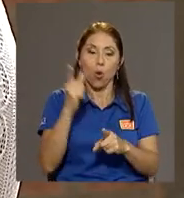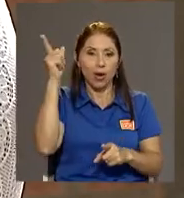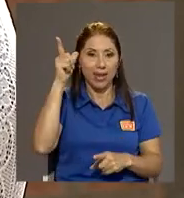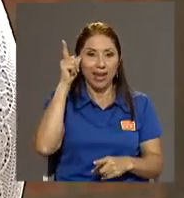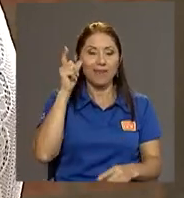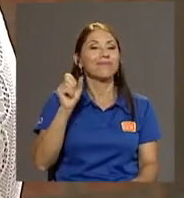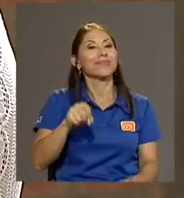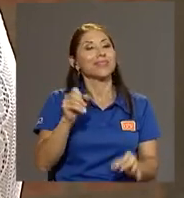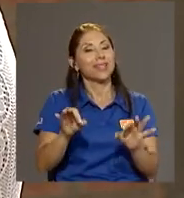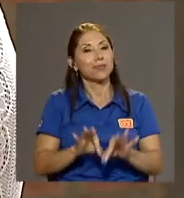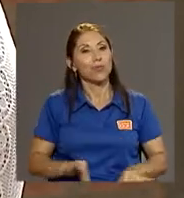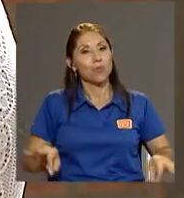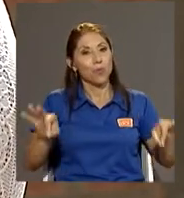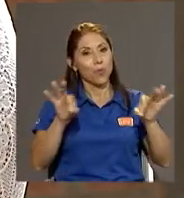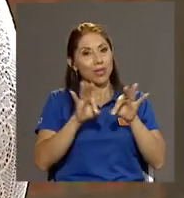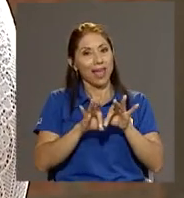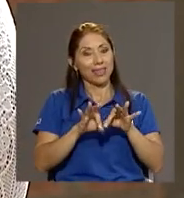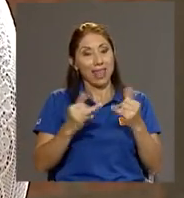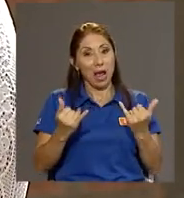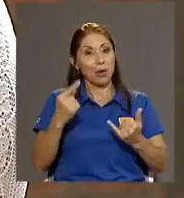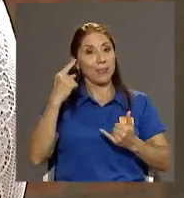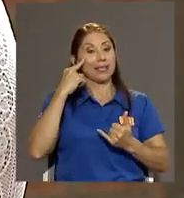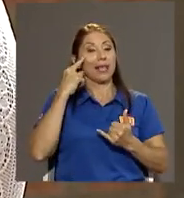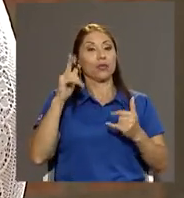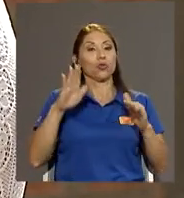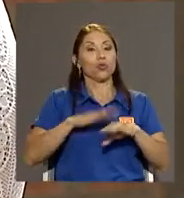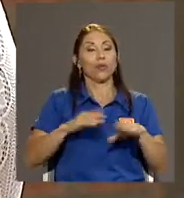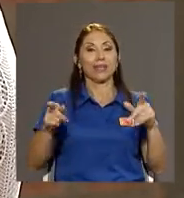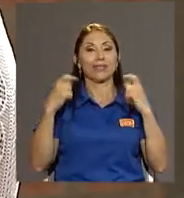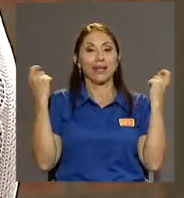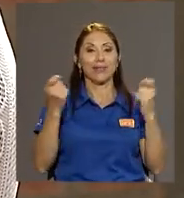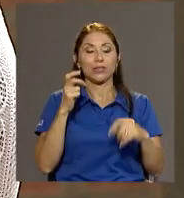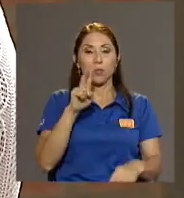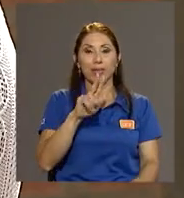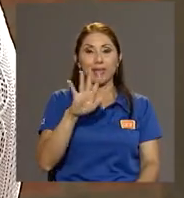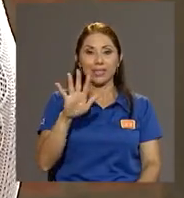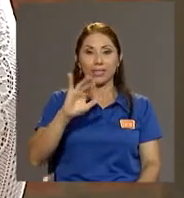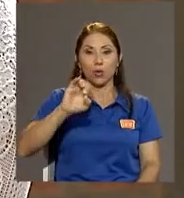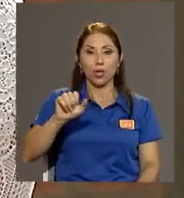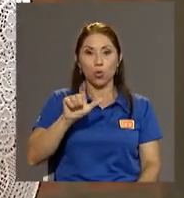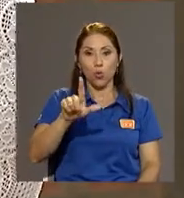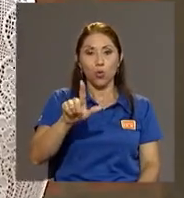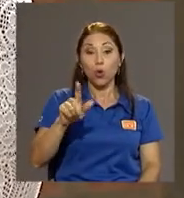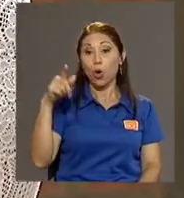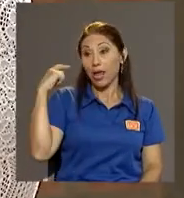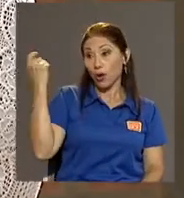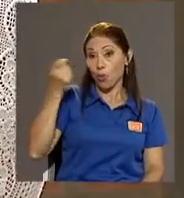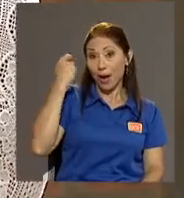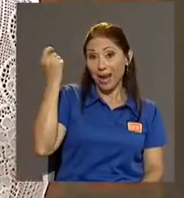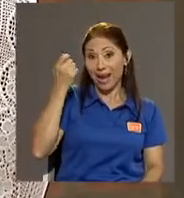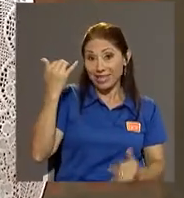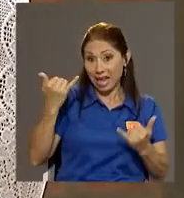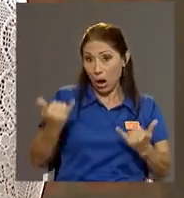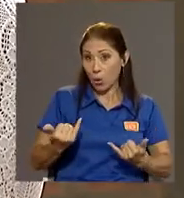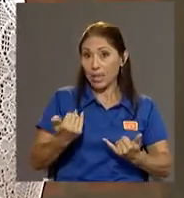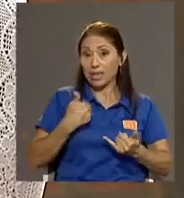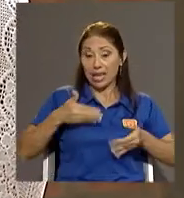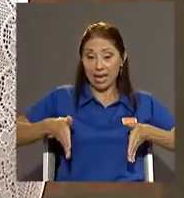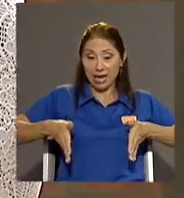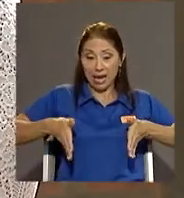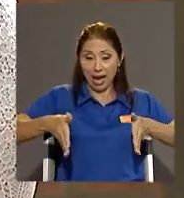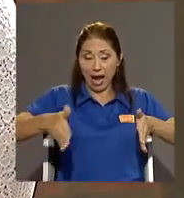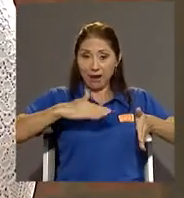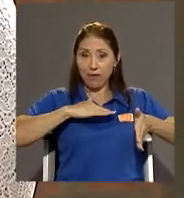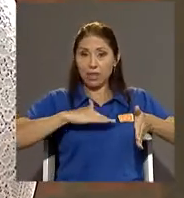julio, Guanacaste hoy en día tiene la carretera del primer mundo, ¿verdad? Si vamos